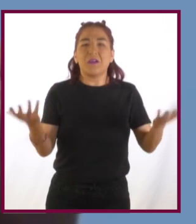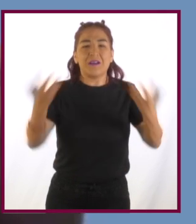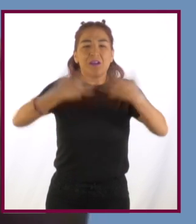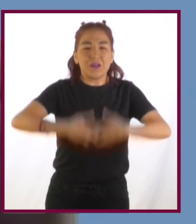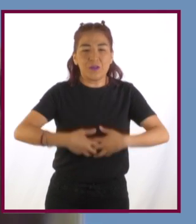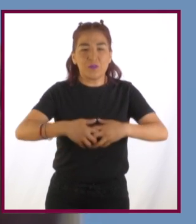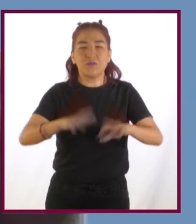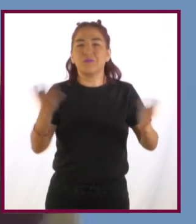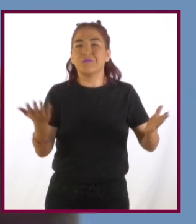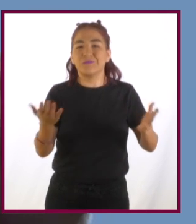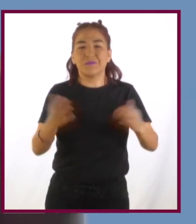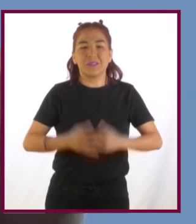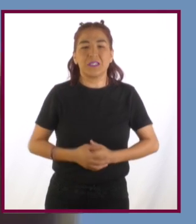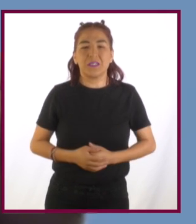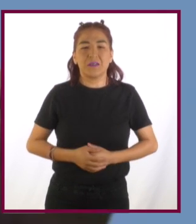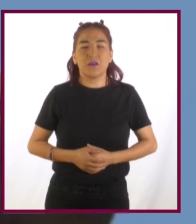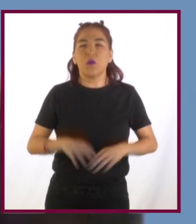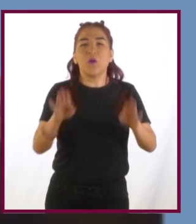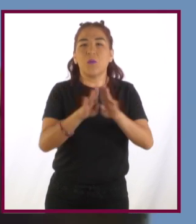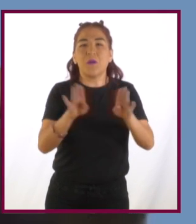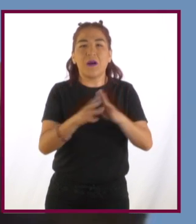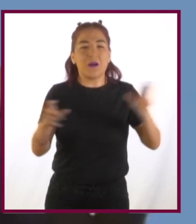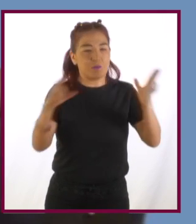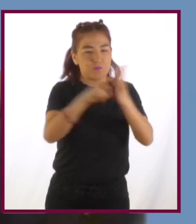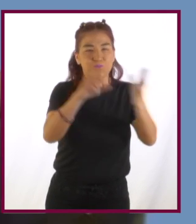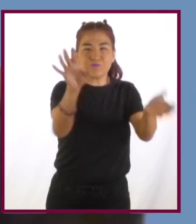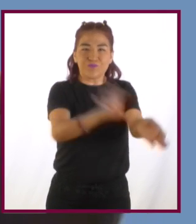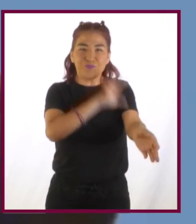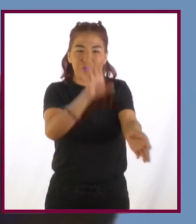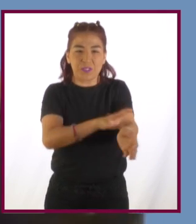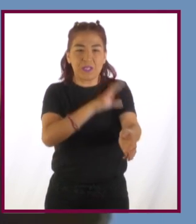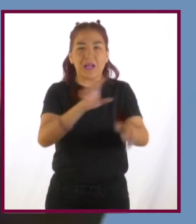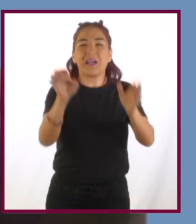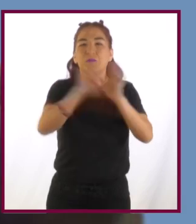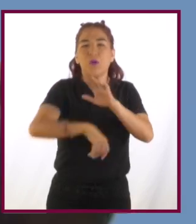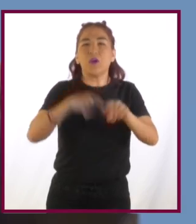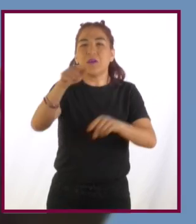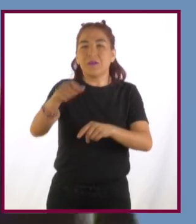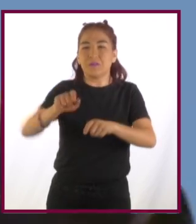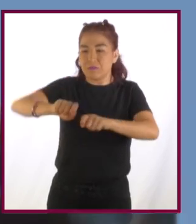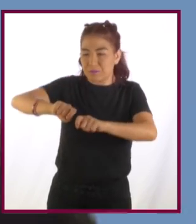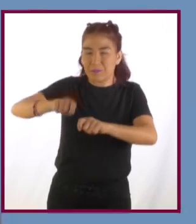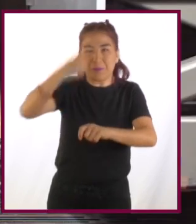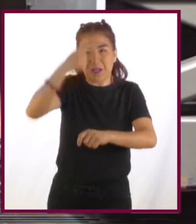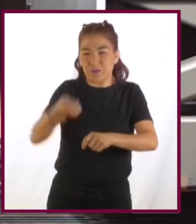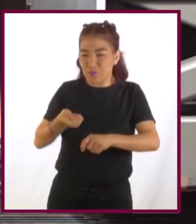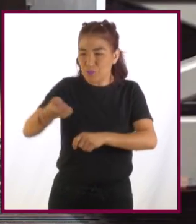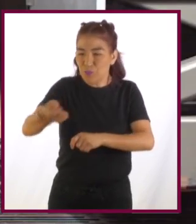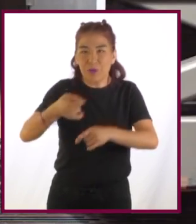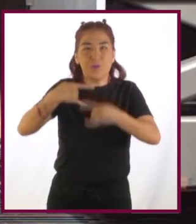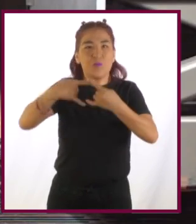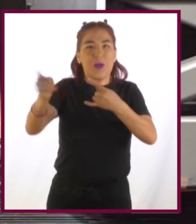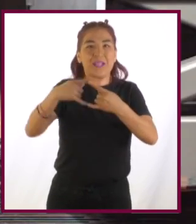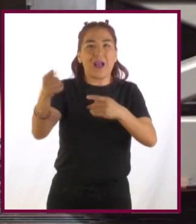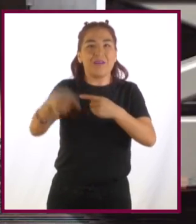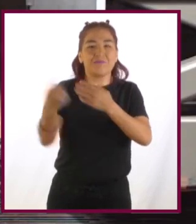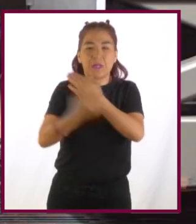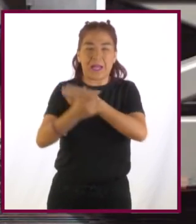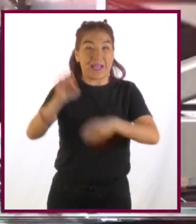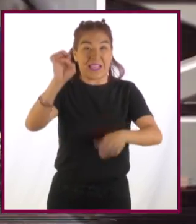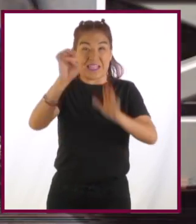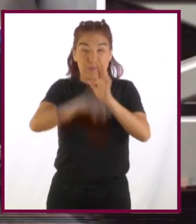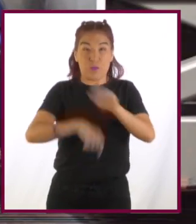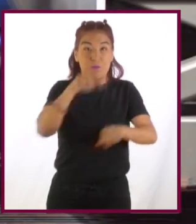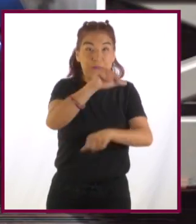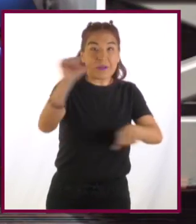haciendo una especie de fusible o una cosa que reacciona a una carga, como un pasador para una puerta. Pero si yo estoy diseñando